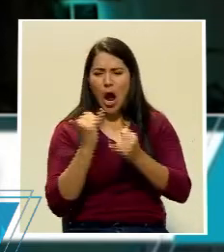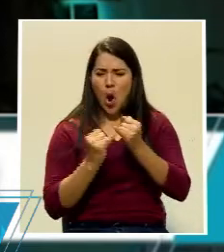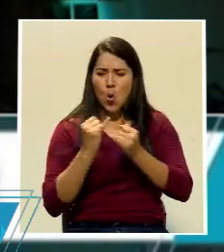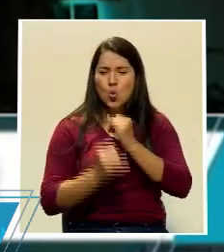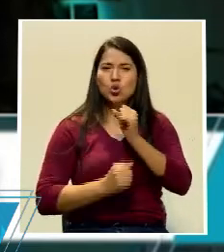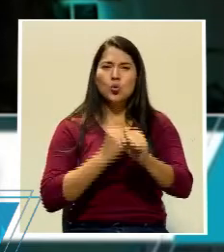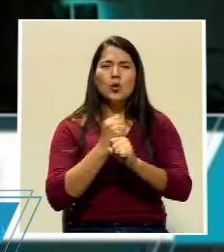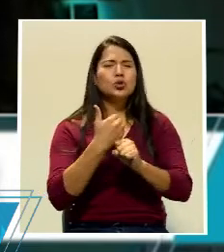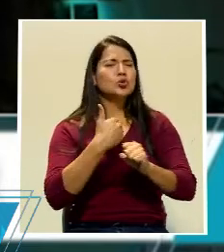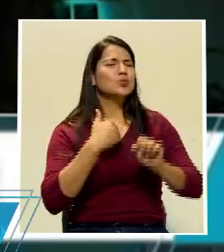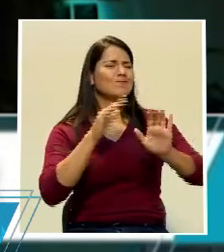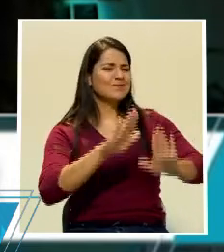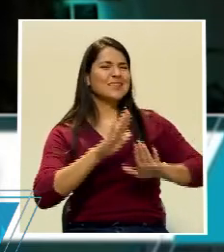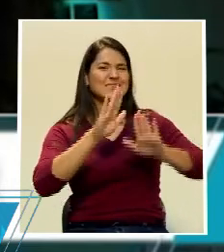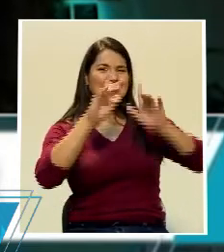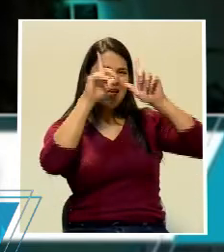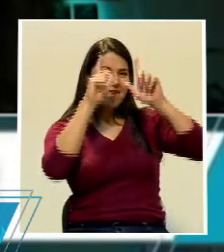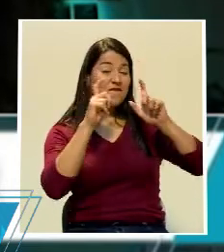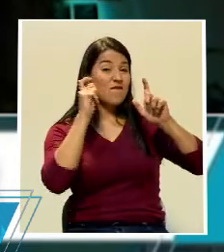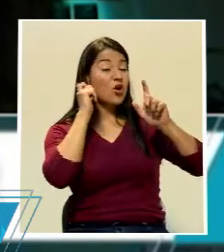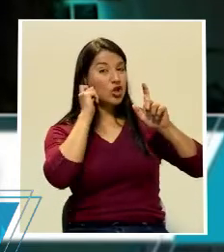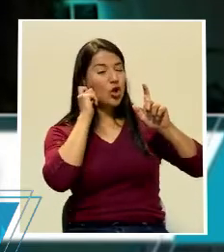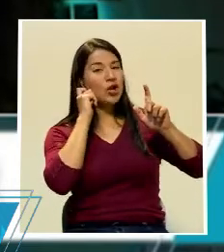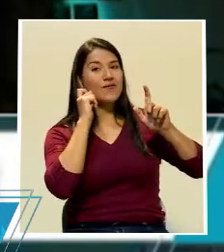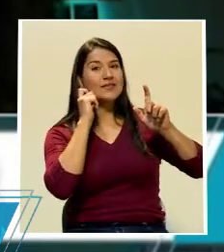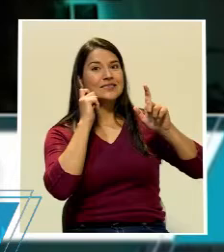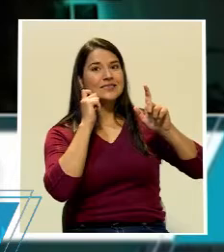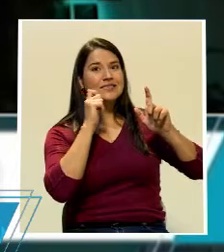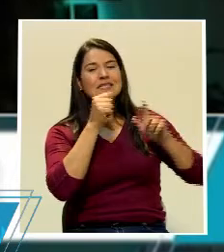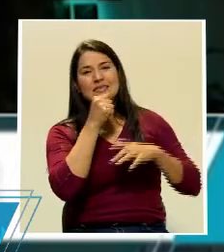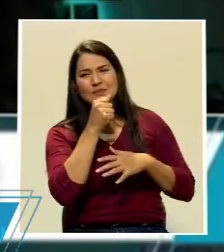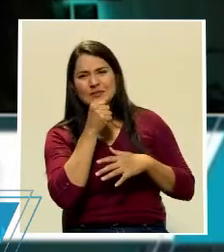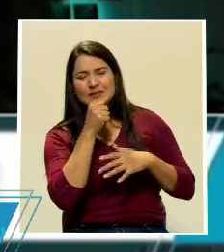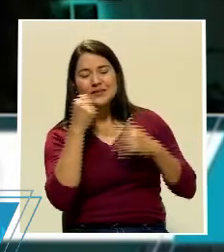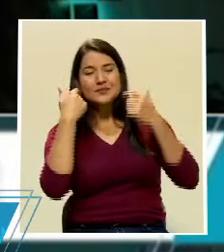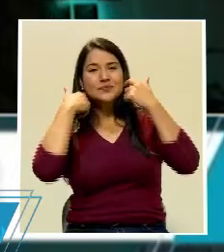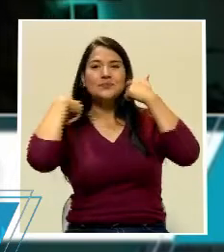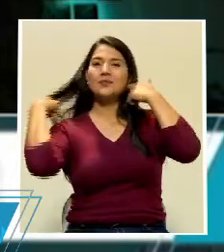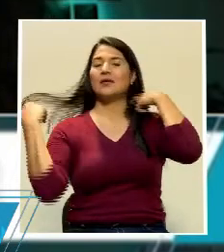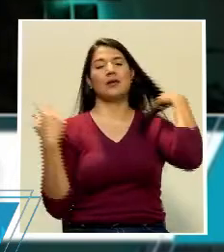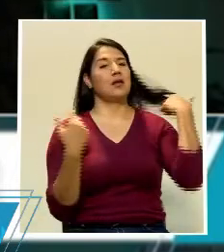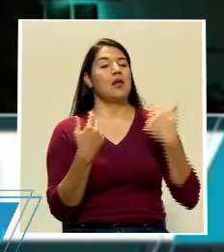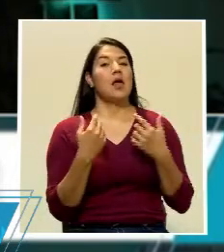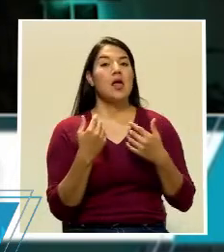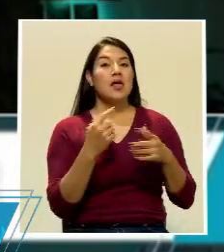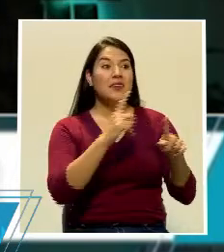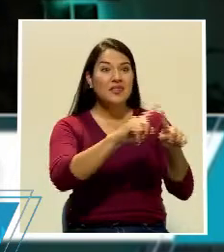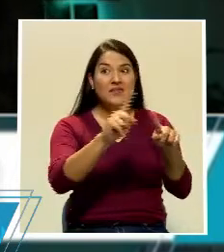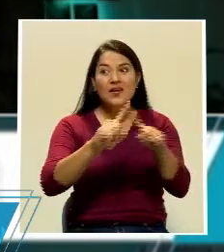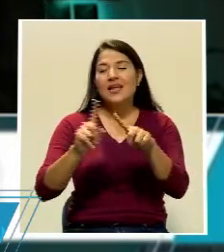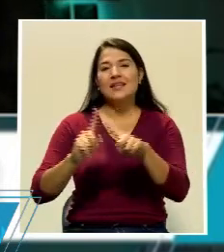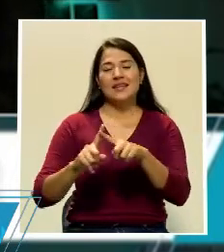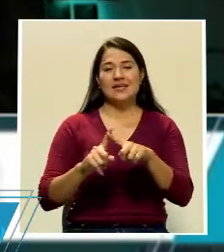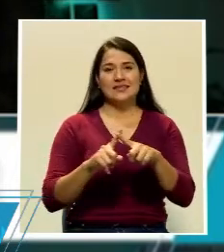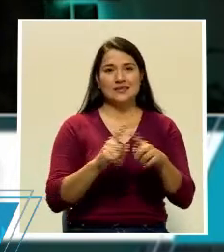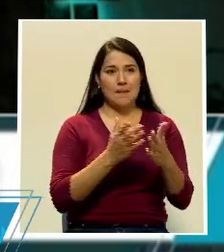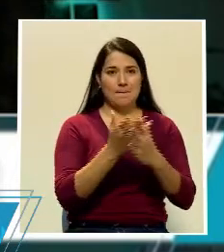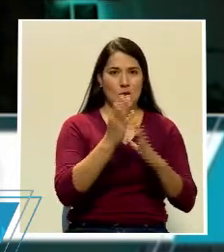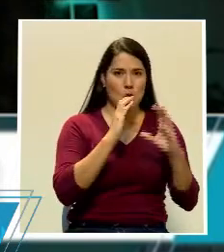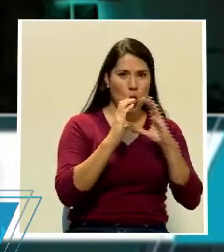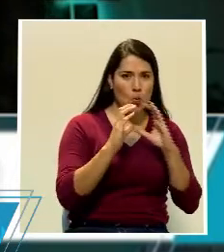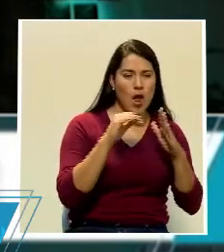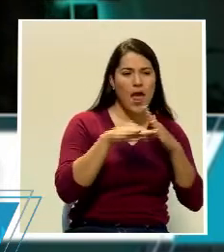excelentes fotógrafas de prensa, mujeres. Hay toda una generación que estaba trabajando en diferentes medios, en agencias,